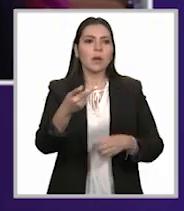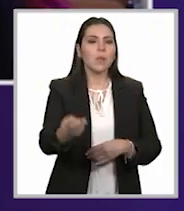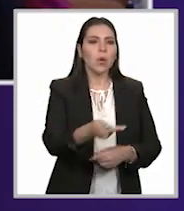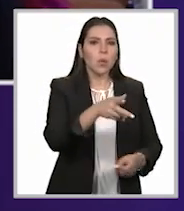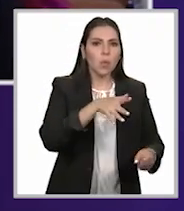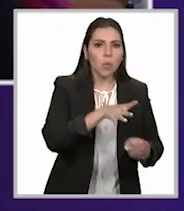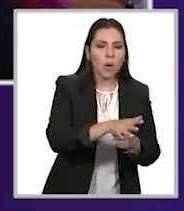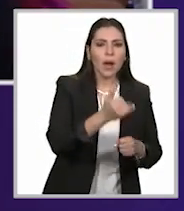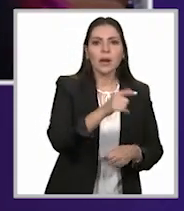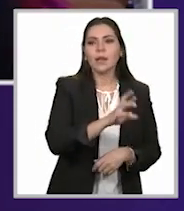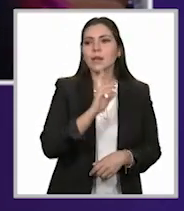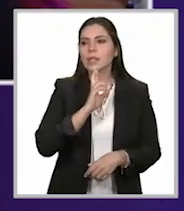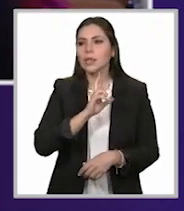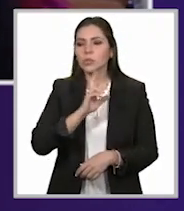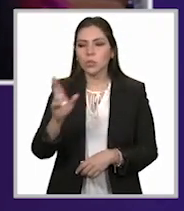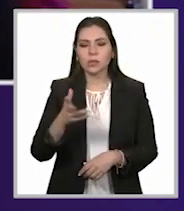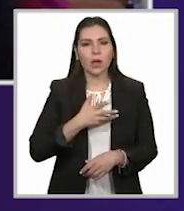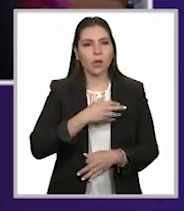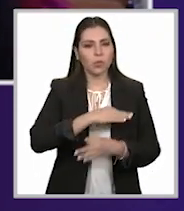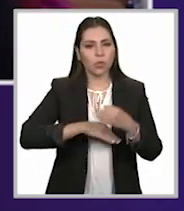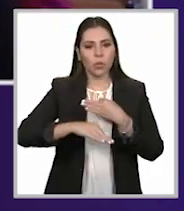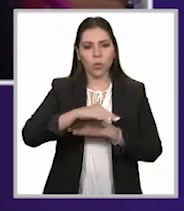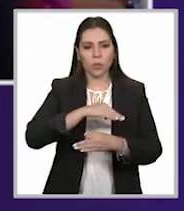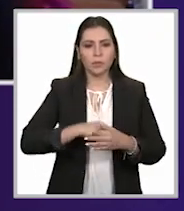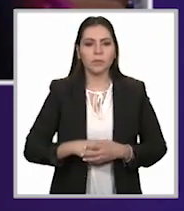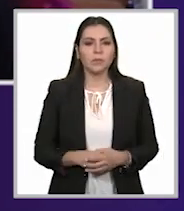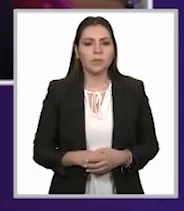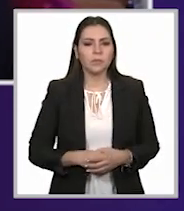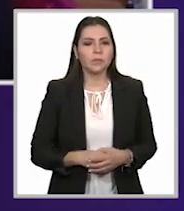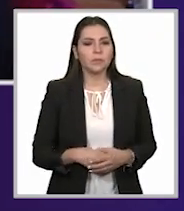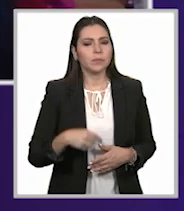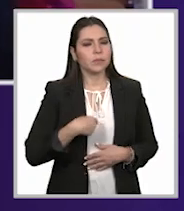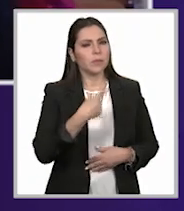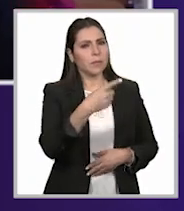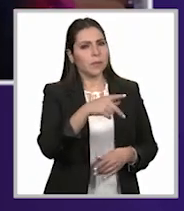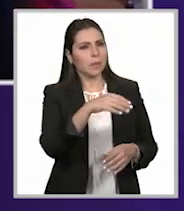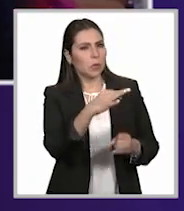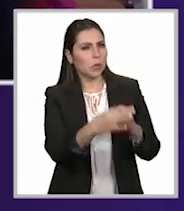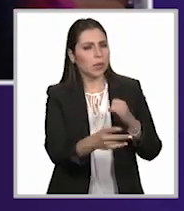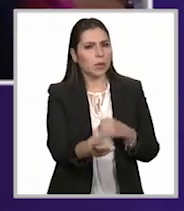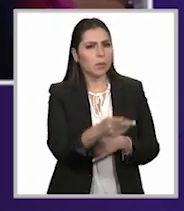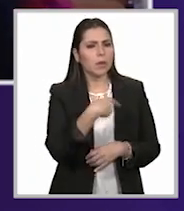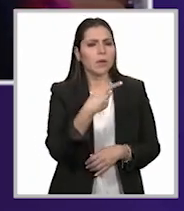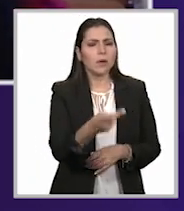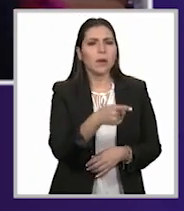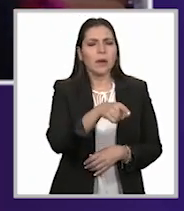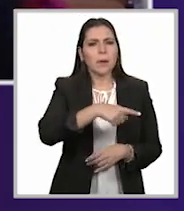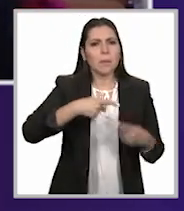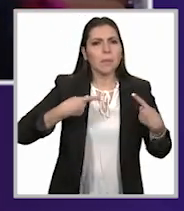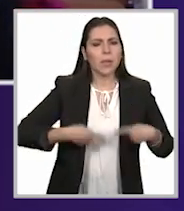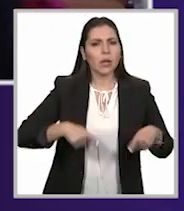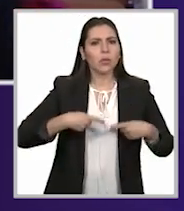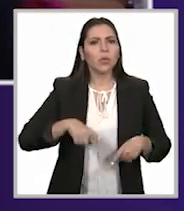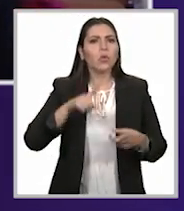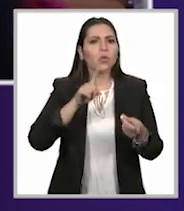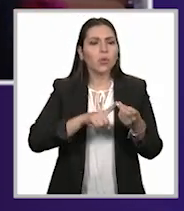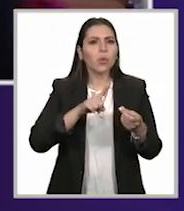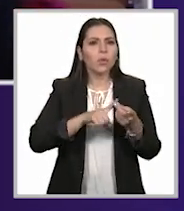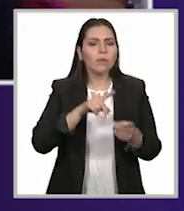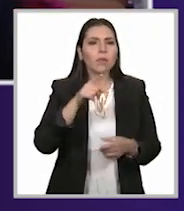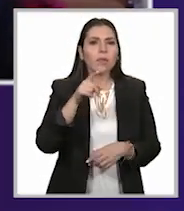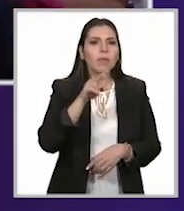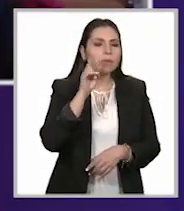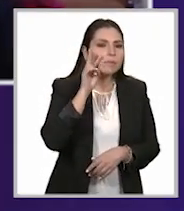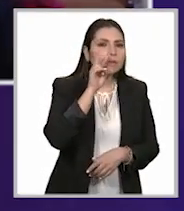se le hizo a la Corte y la respuesta que dio la Corte. Antes de pasar a una última pregunta, me gustaría preguntarte, Ana María, ¿dónde puede